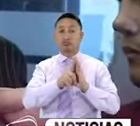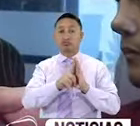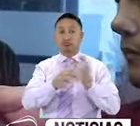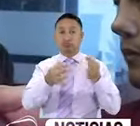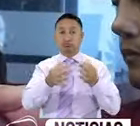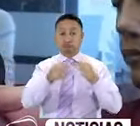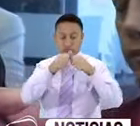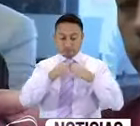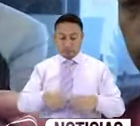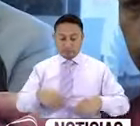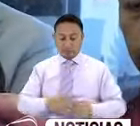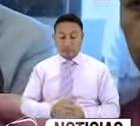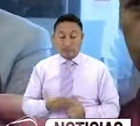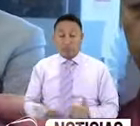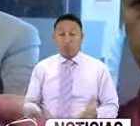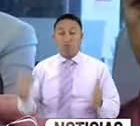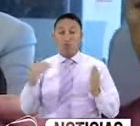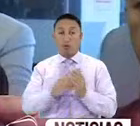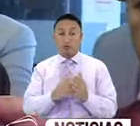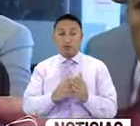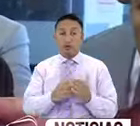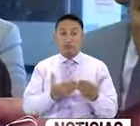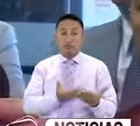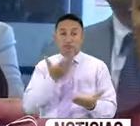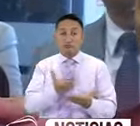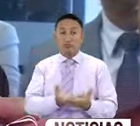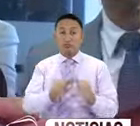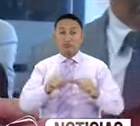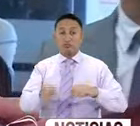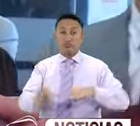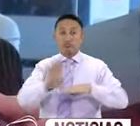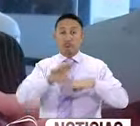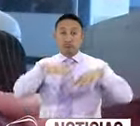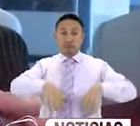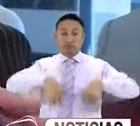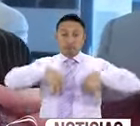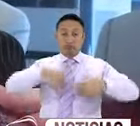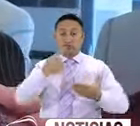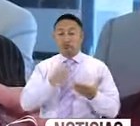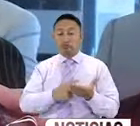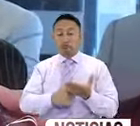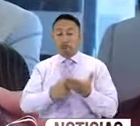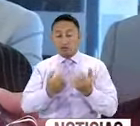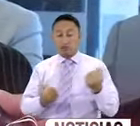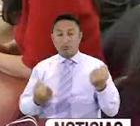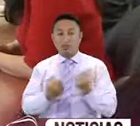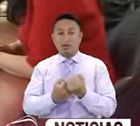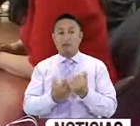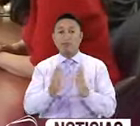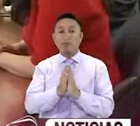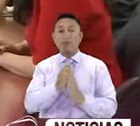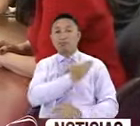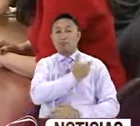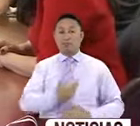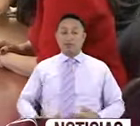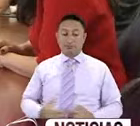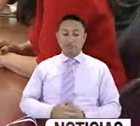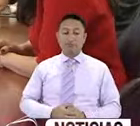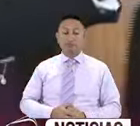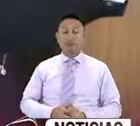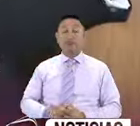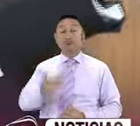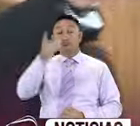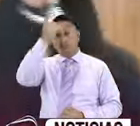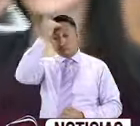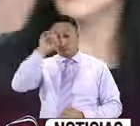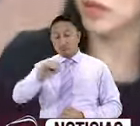llevarlo nuevamente a exponer en el Pleno de la Asamblea Nacional y apoyar la medida del presidente. Con esta decisión en firme, el presidente